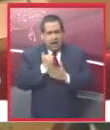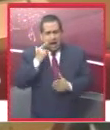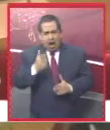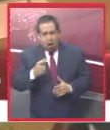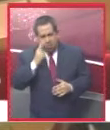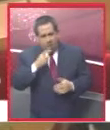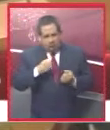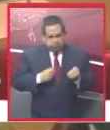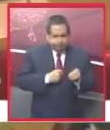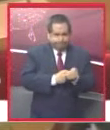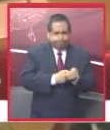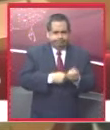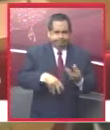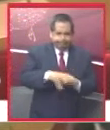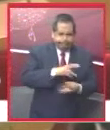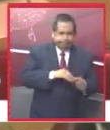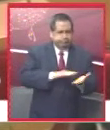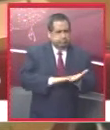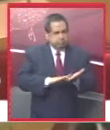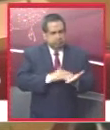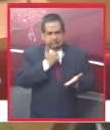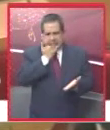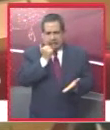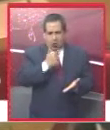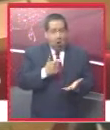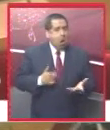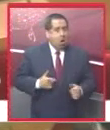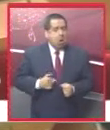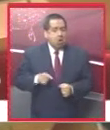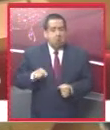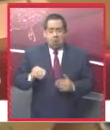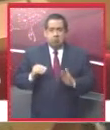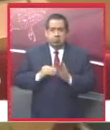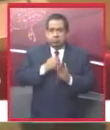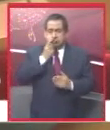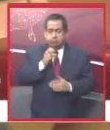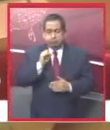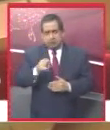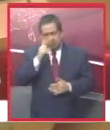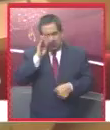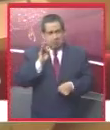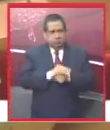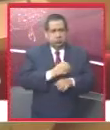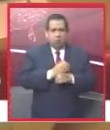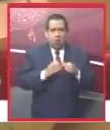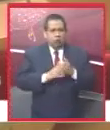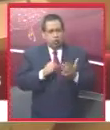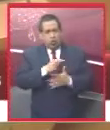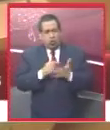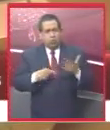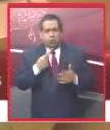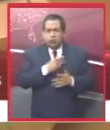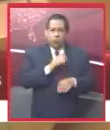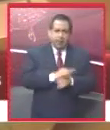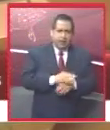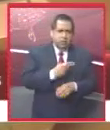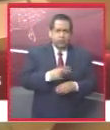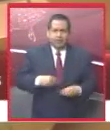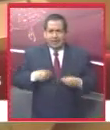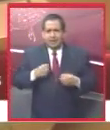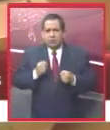el resarcimiento de daños, así como la tutela del resto de sus bienes jurídicos, como es la vida y